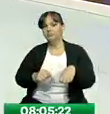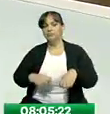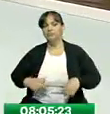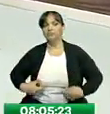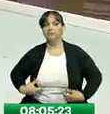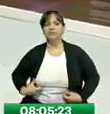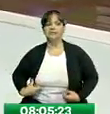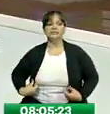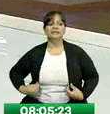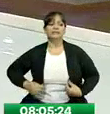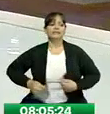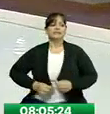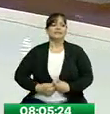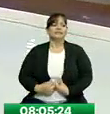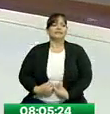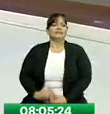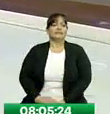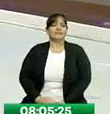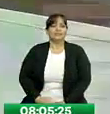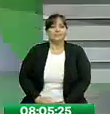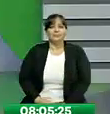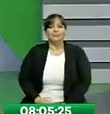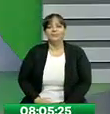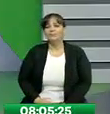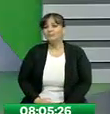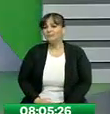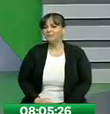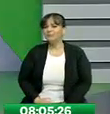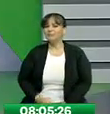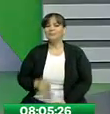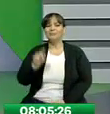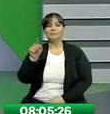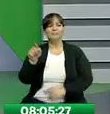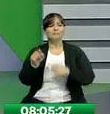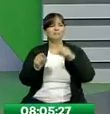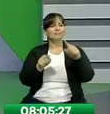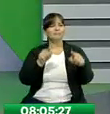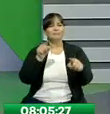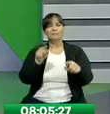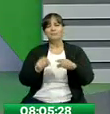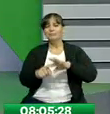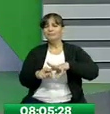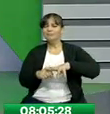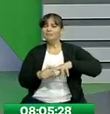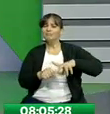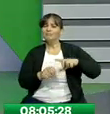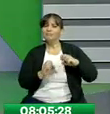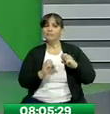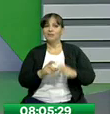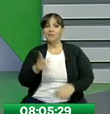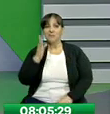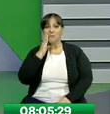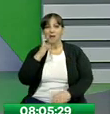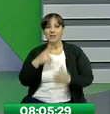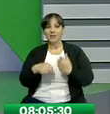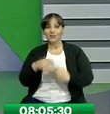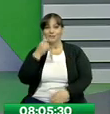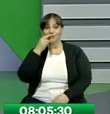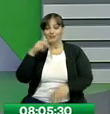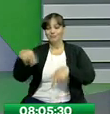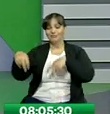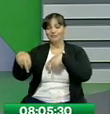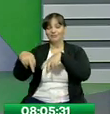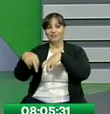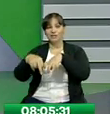comenta la delincuencia como dice hugo como para comer canguil pero de una película de terror ahí vimos el primer caso esa mujer que aparte de sustraerle sus